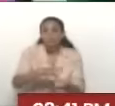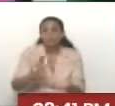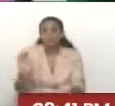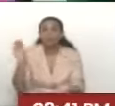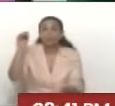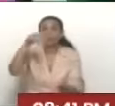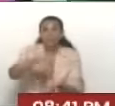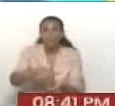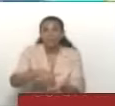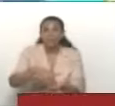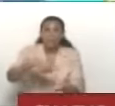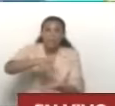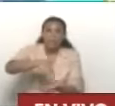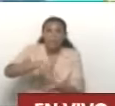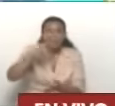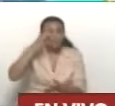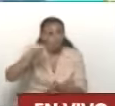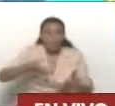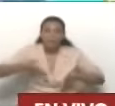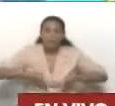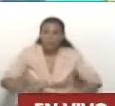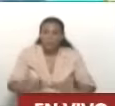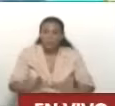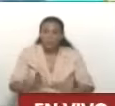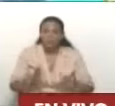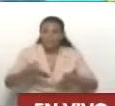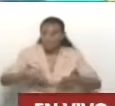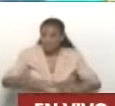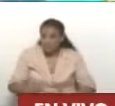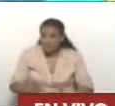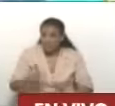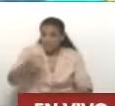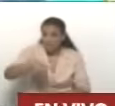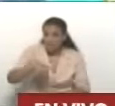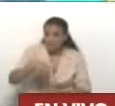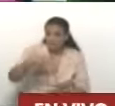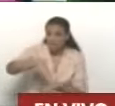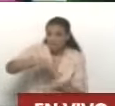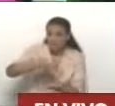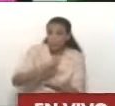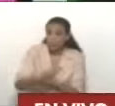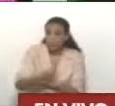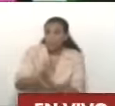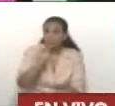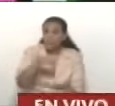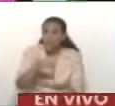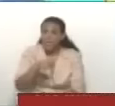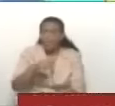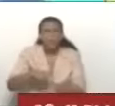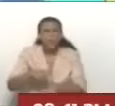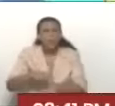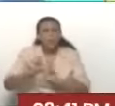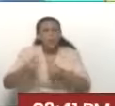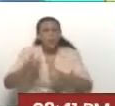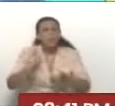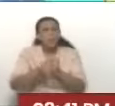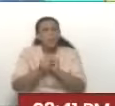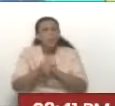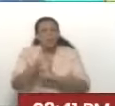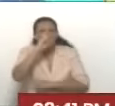sea, que tú eres monaguense. ¿Y tú naciste aquí en Maturín? Sí, aquí en Maturín. ¿Y en qué momento empezaste a hacer